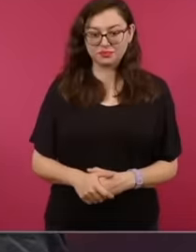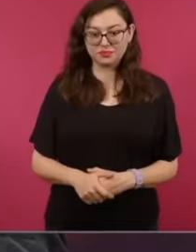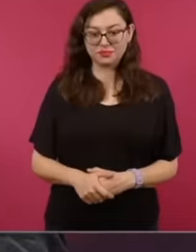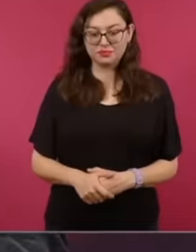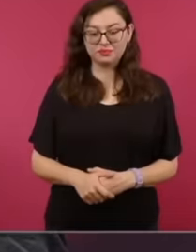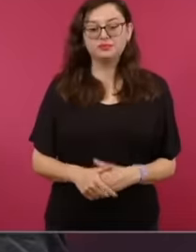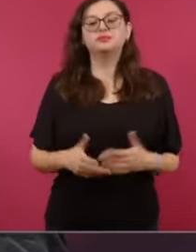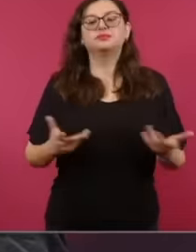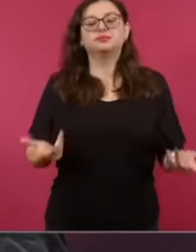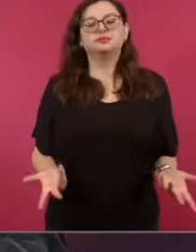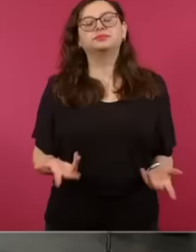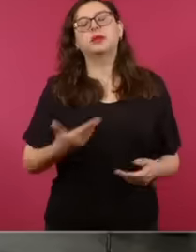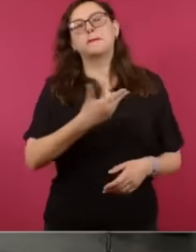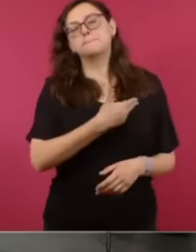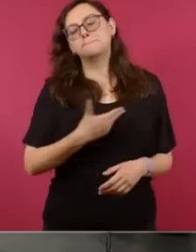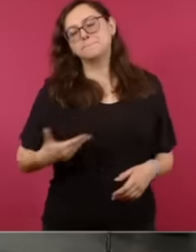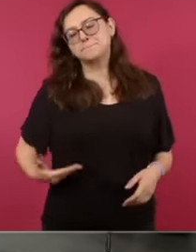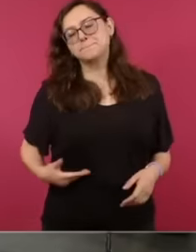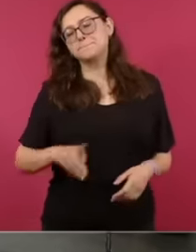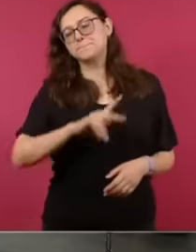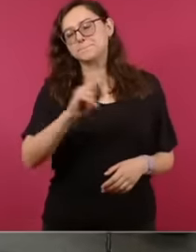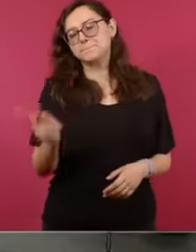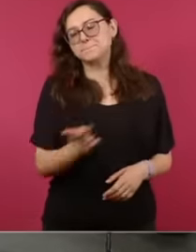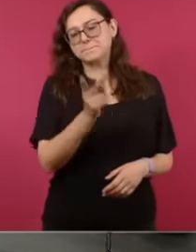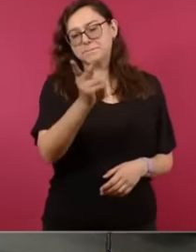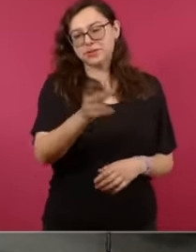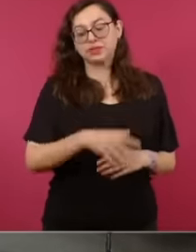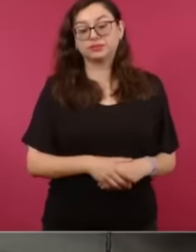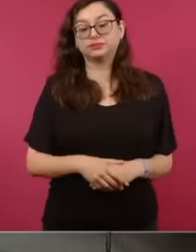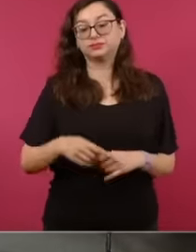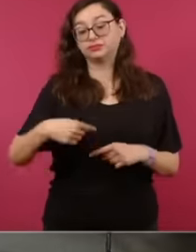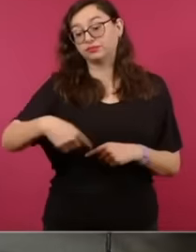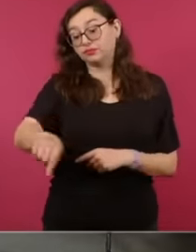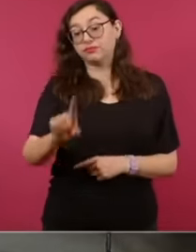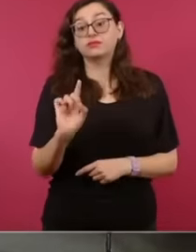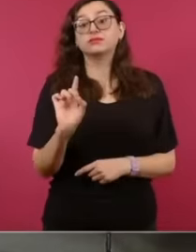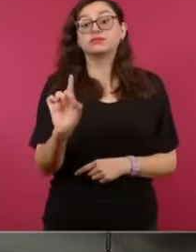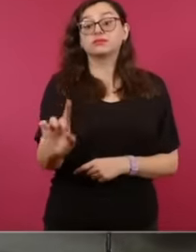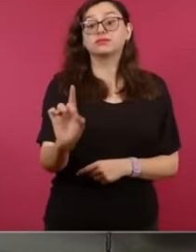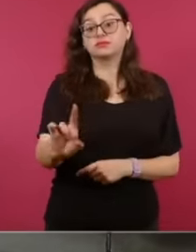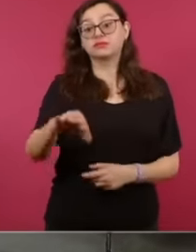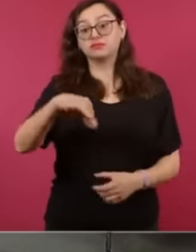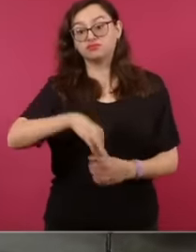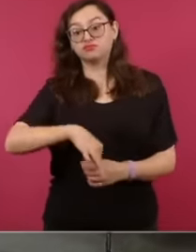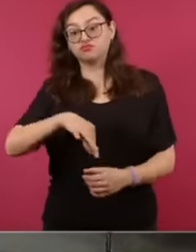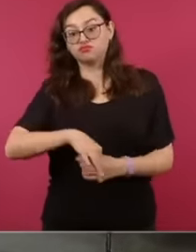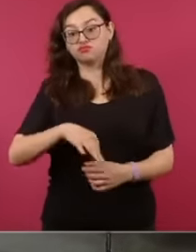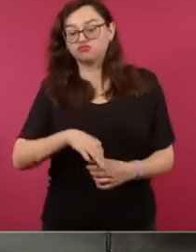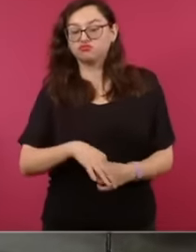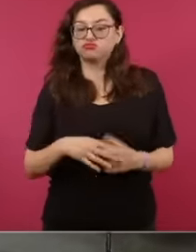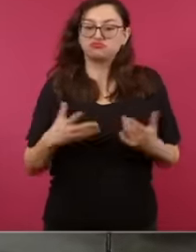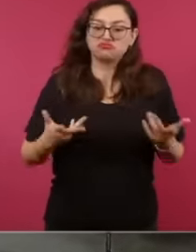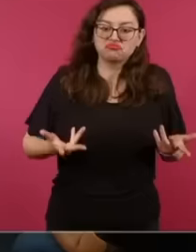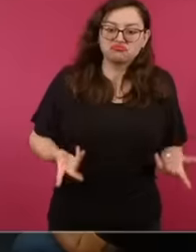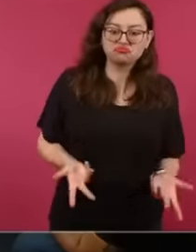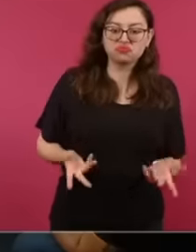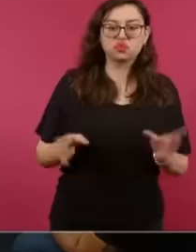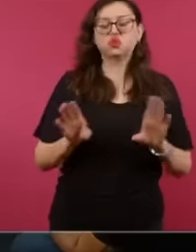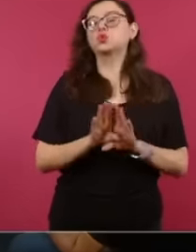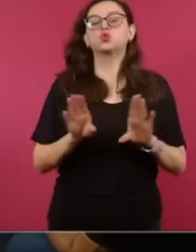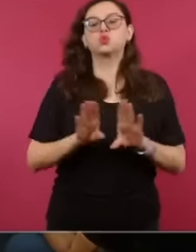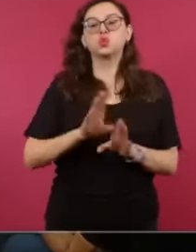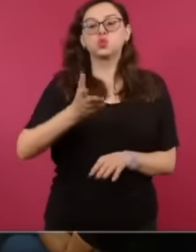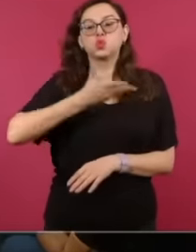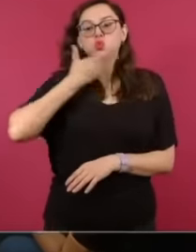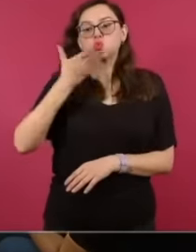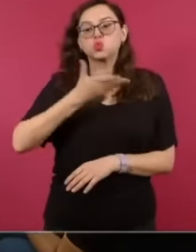A ver, presidente, cambiando el tema, igual mismo día de elecciones, el domingo regularmente los demás presidentes nos tienen